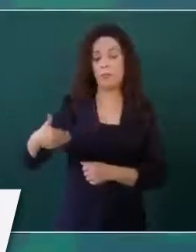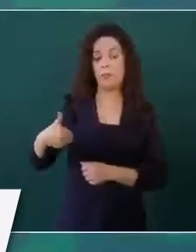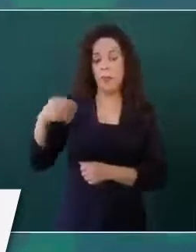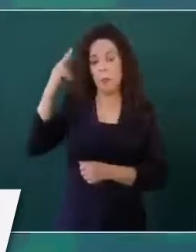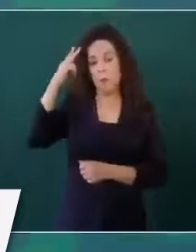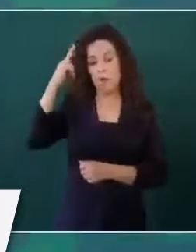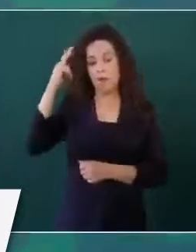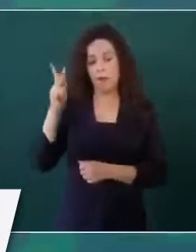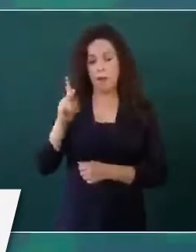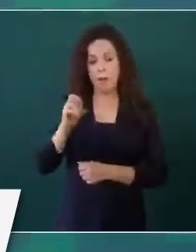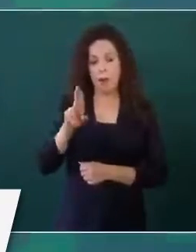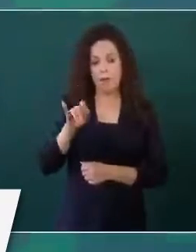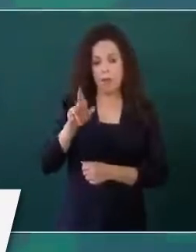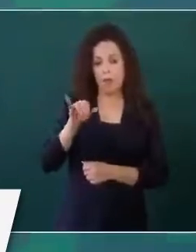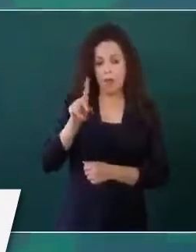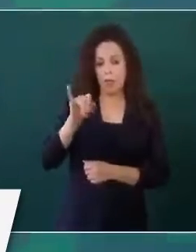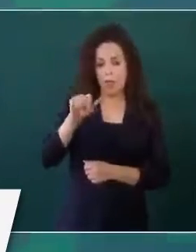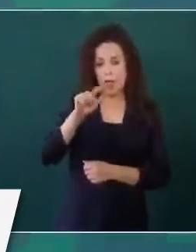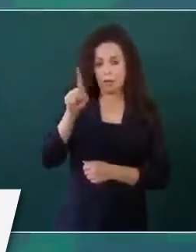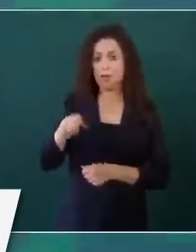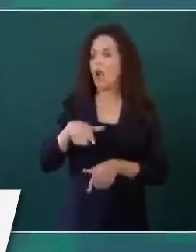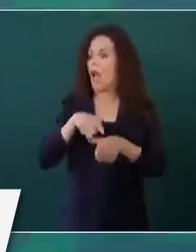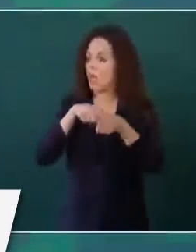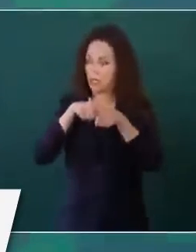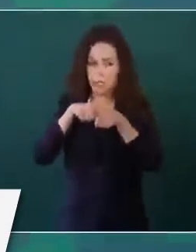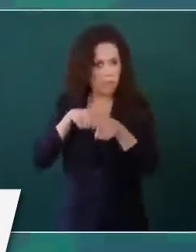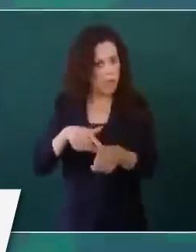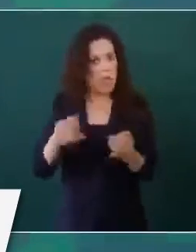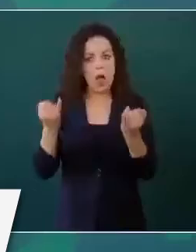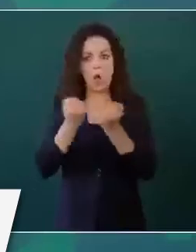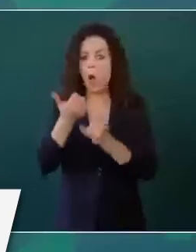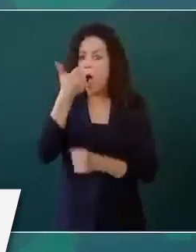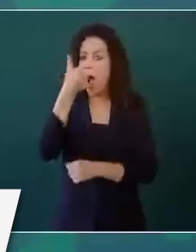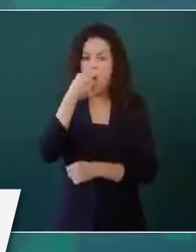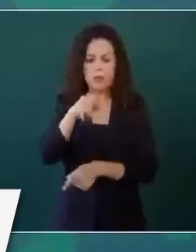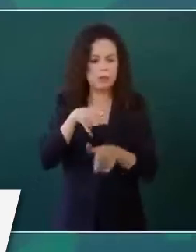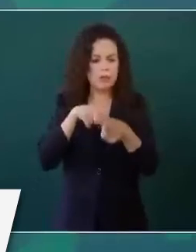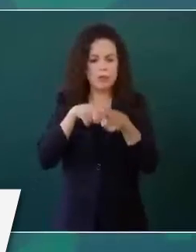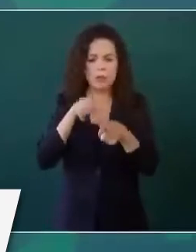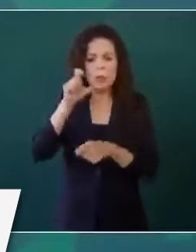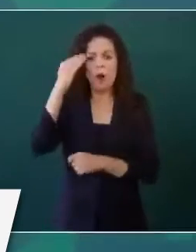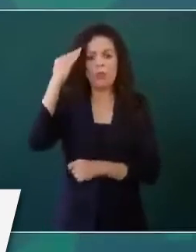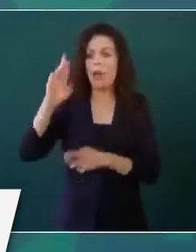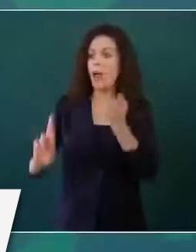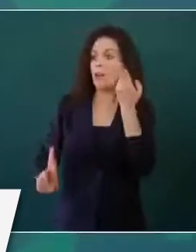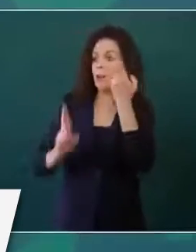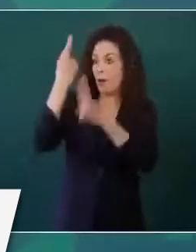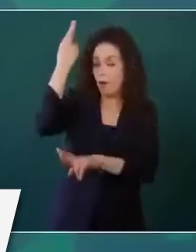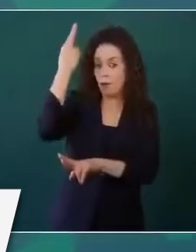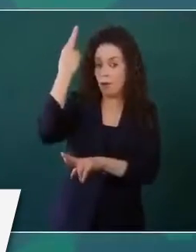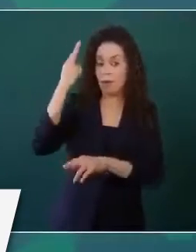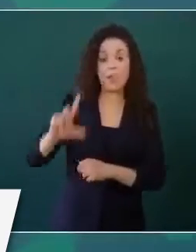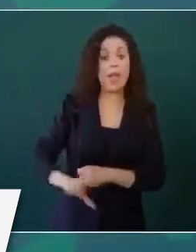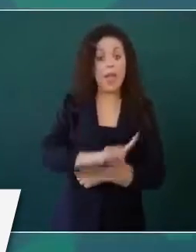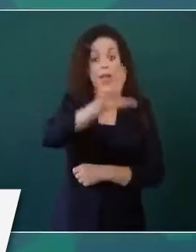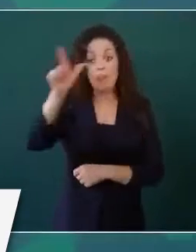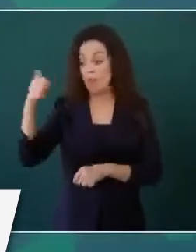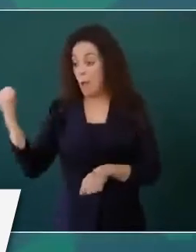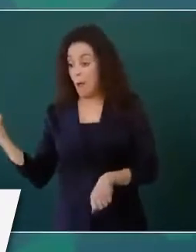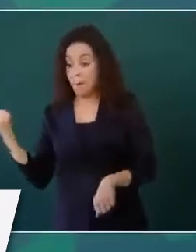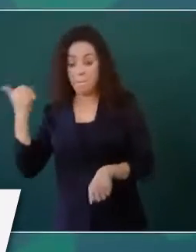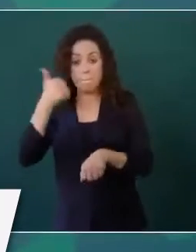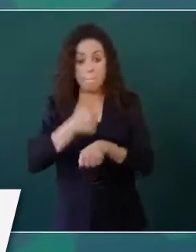continuó así durante la Revolución, y cuando llega Carlos Salinas de Gortari